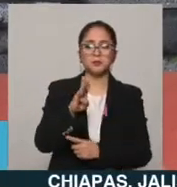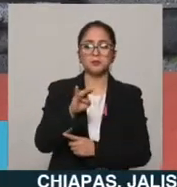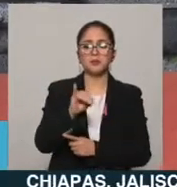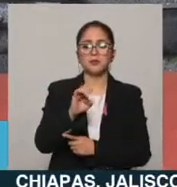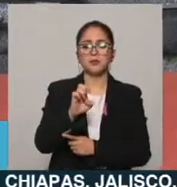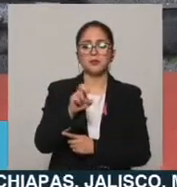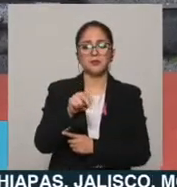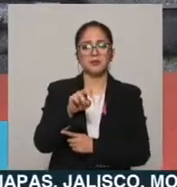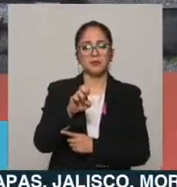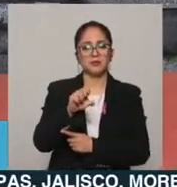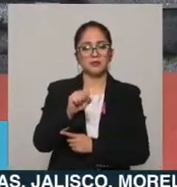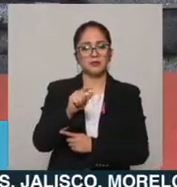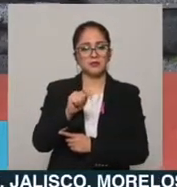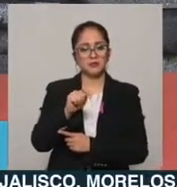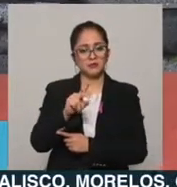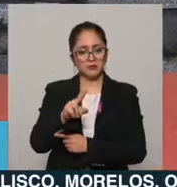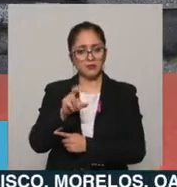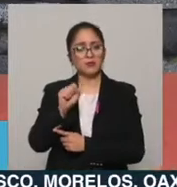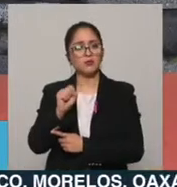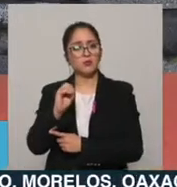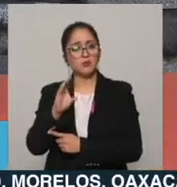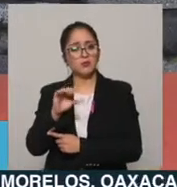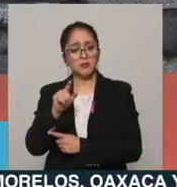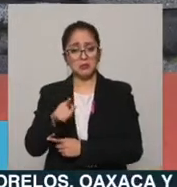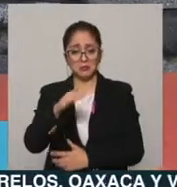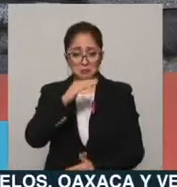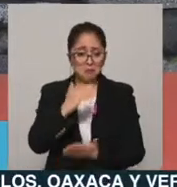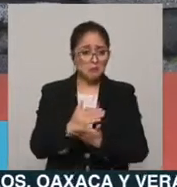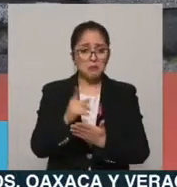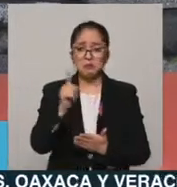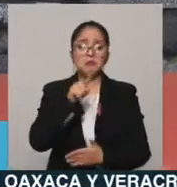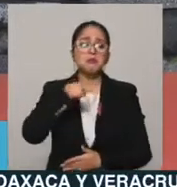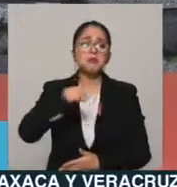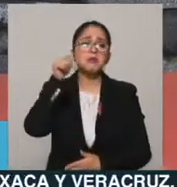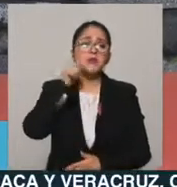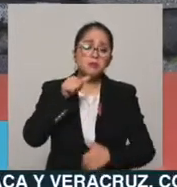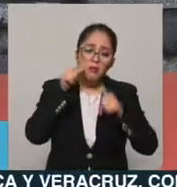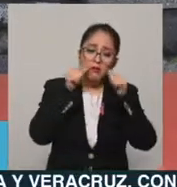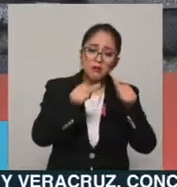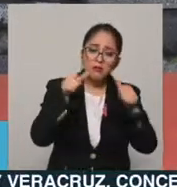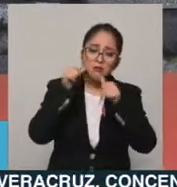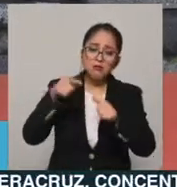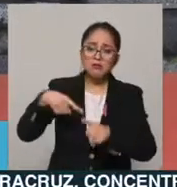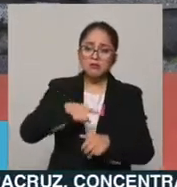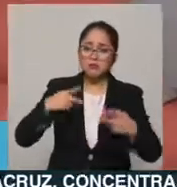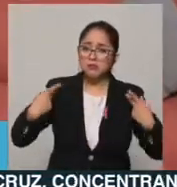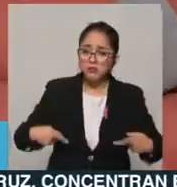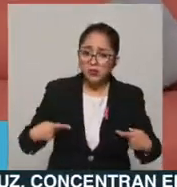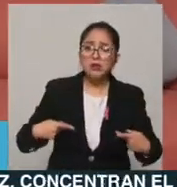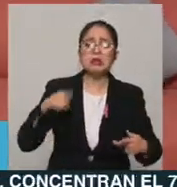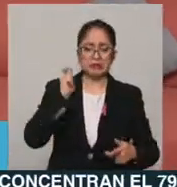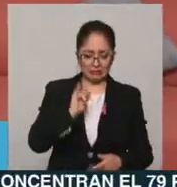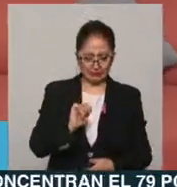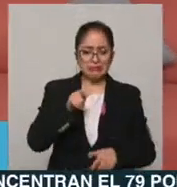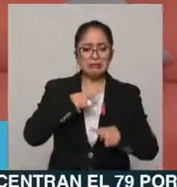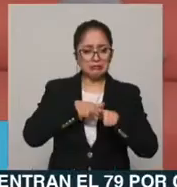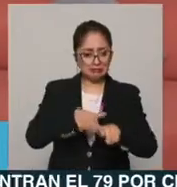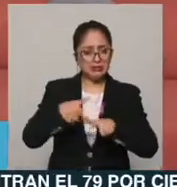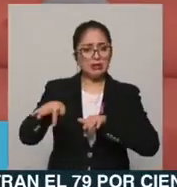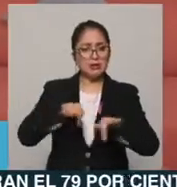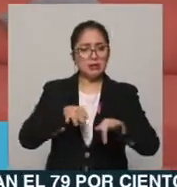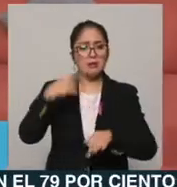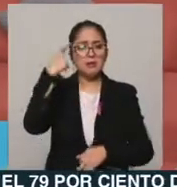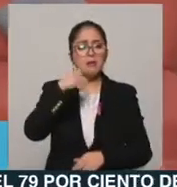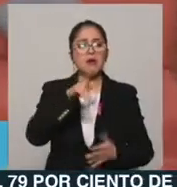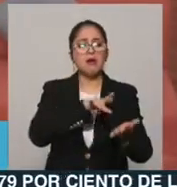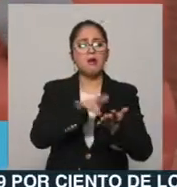para, porque lo que atendemos es a todas las personas todo el tiempo. Entonces, continuar la operación, pero al mismo tiempo fortalecer